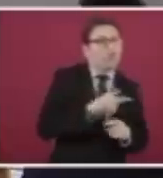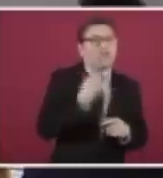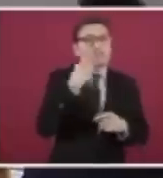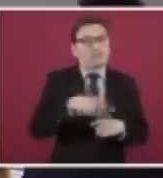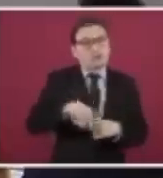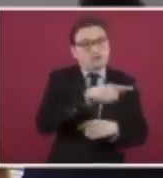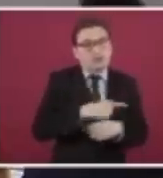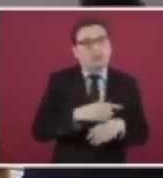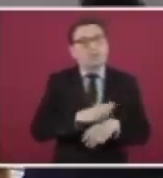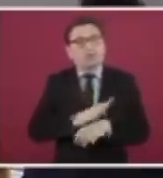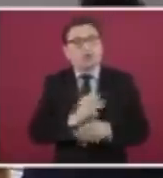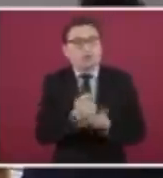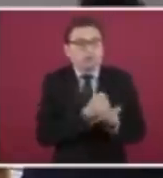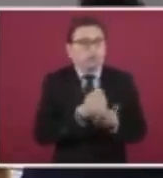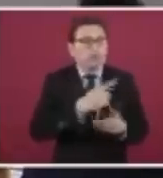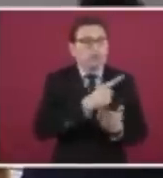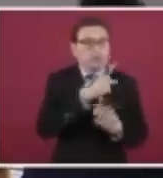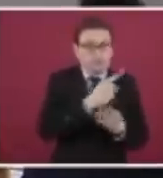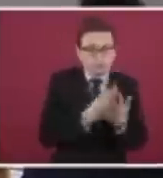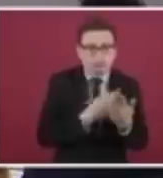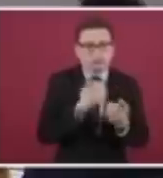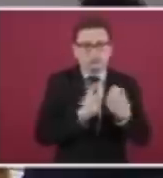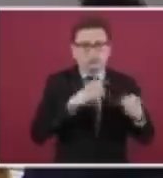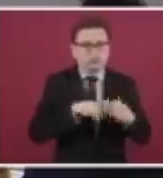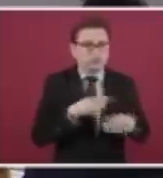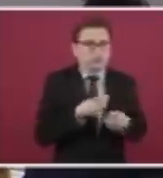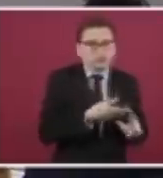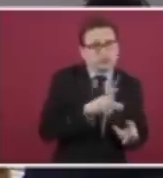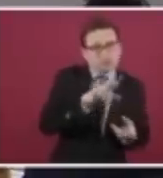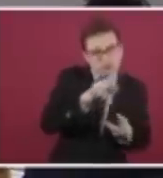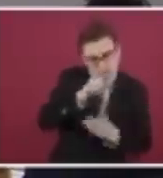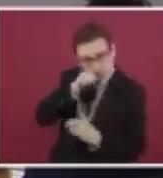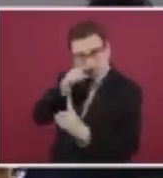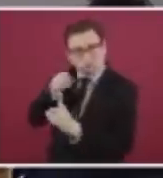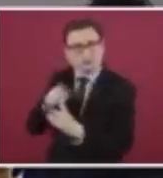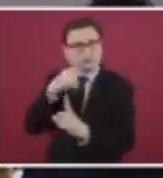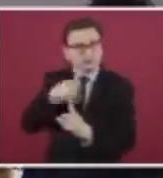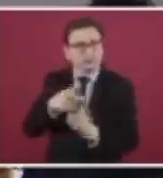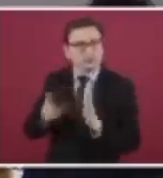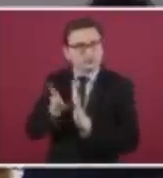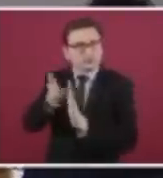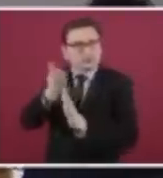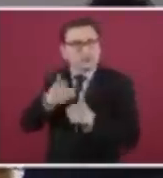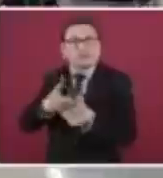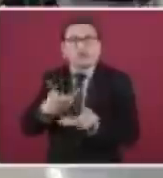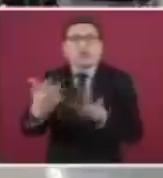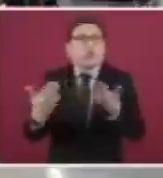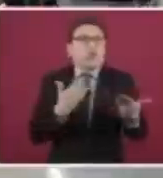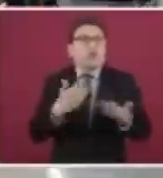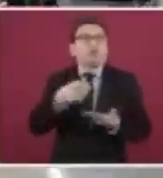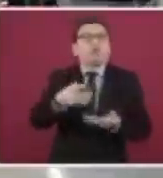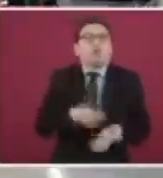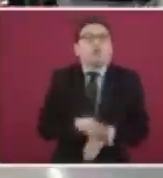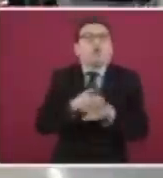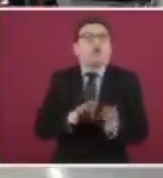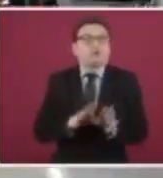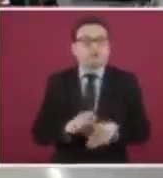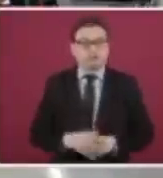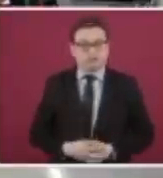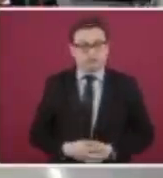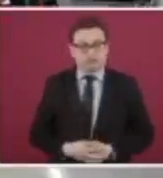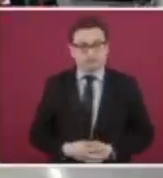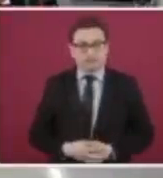la palabra y algunos programas sociales. ¿Qué opina al respecto y qué se puede hacer precisamente para mediar en estas posiciones? Las dos